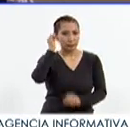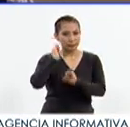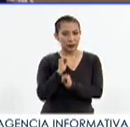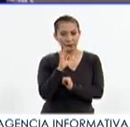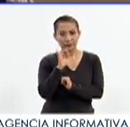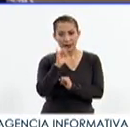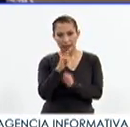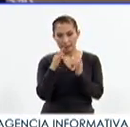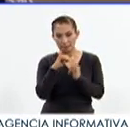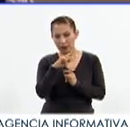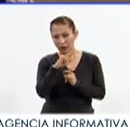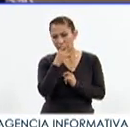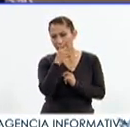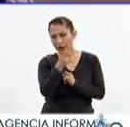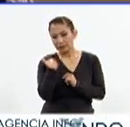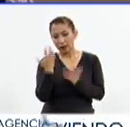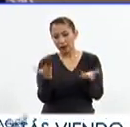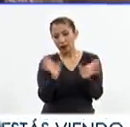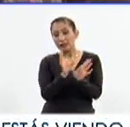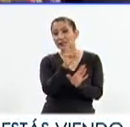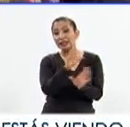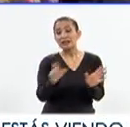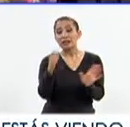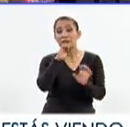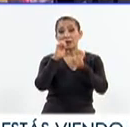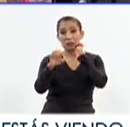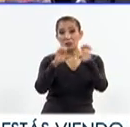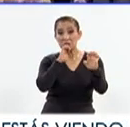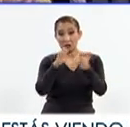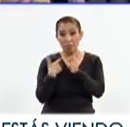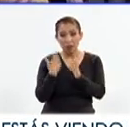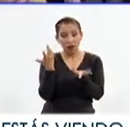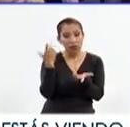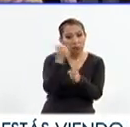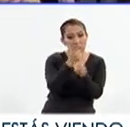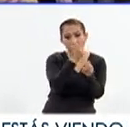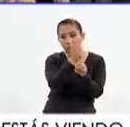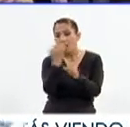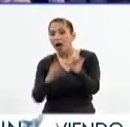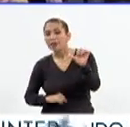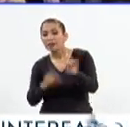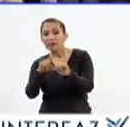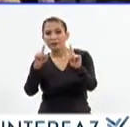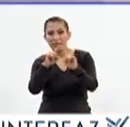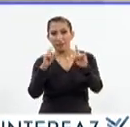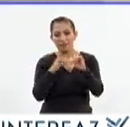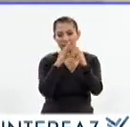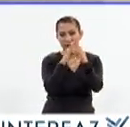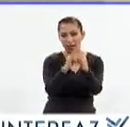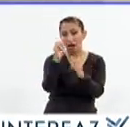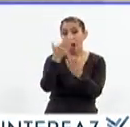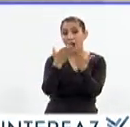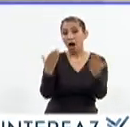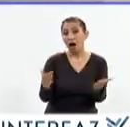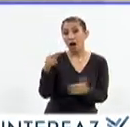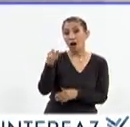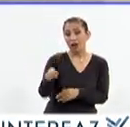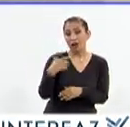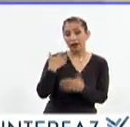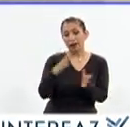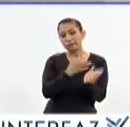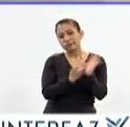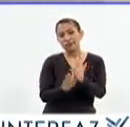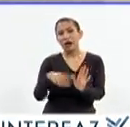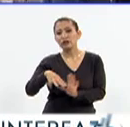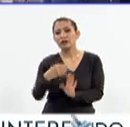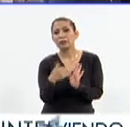de la Filminería comentó que se acreditaron 700 periodistas, quienes cubrieron todas las actividades de la feria. En esta ocasión, la oferta